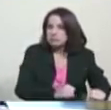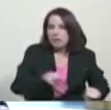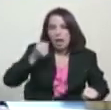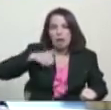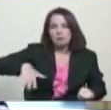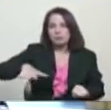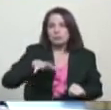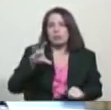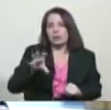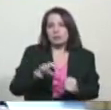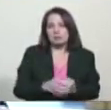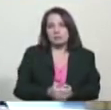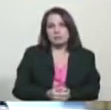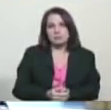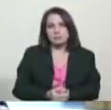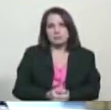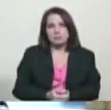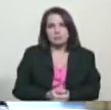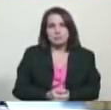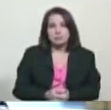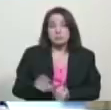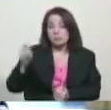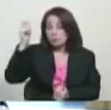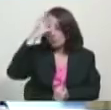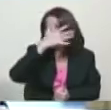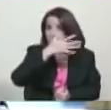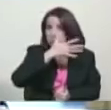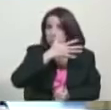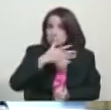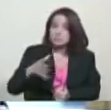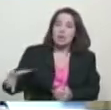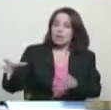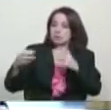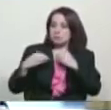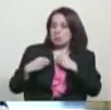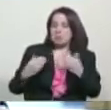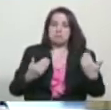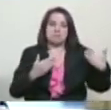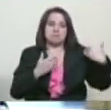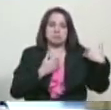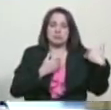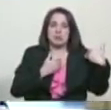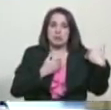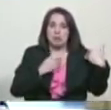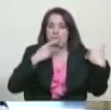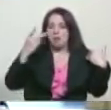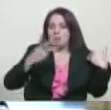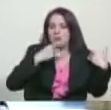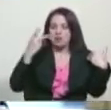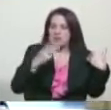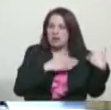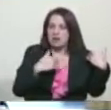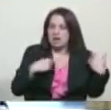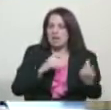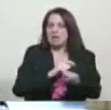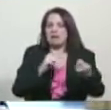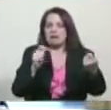país. Donald Trump se ha sumado a una política de cambio de régimen en Venezuela,